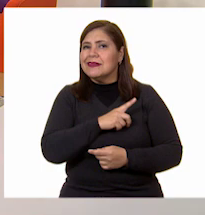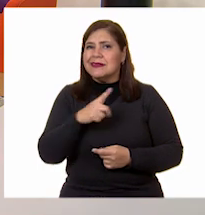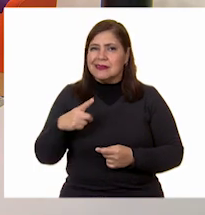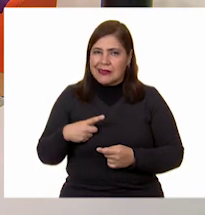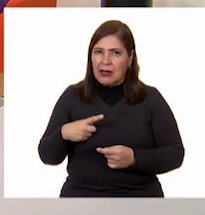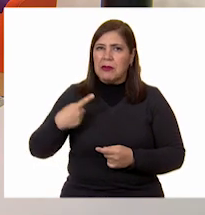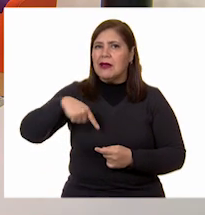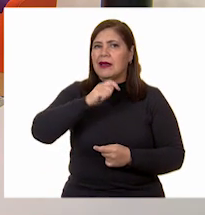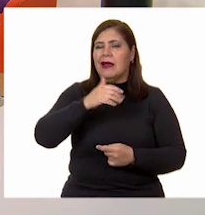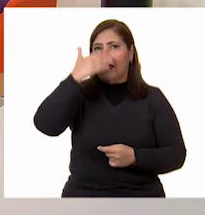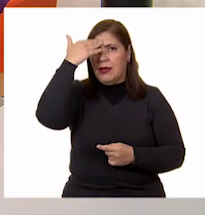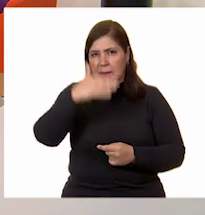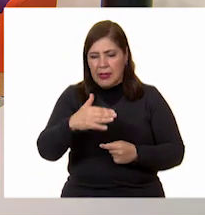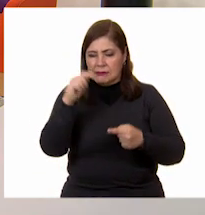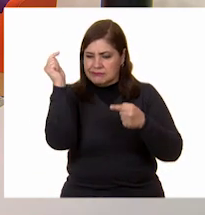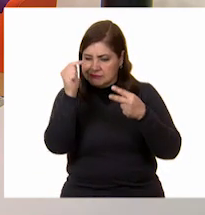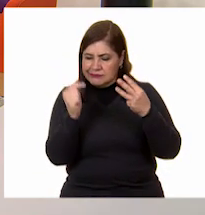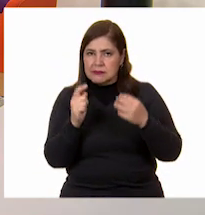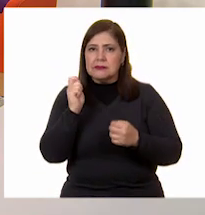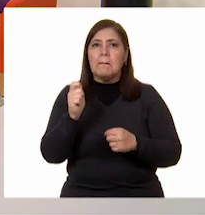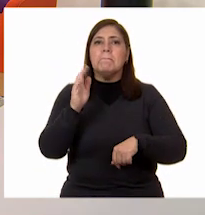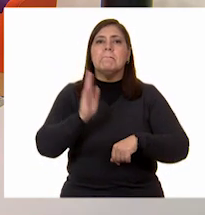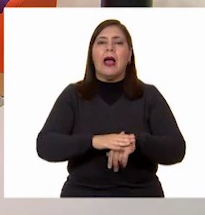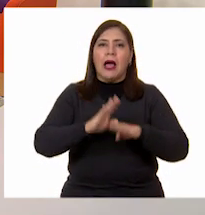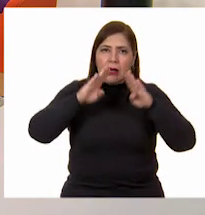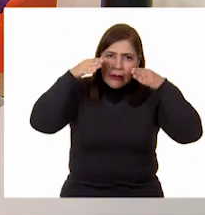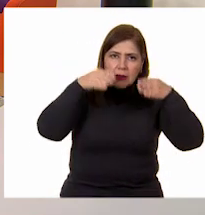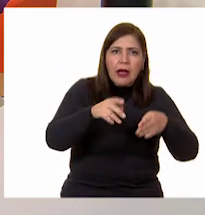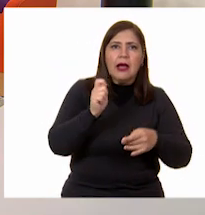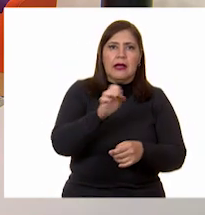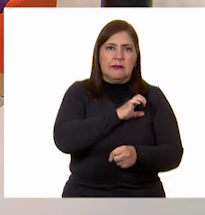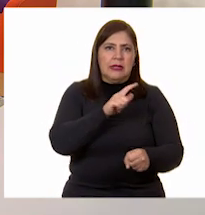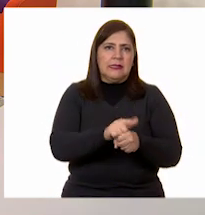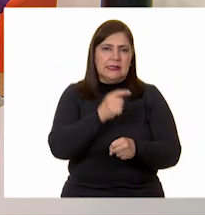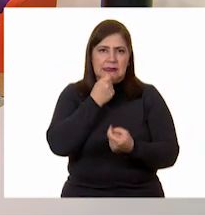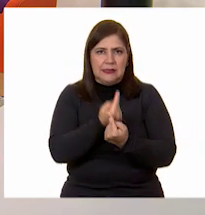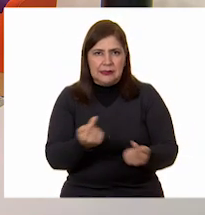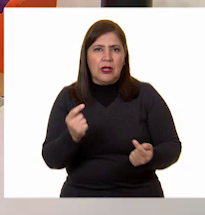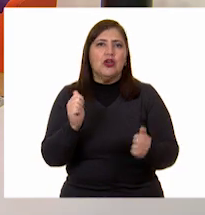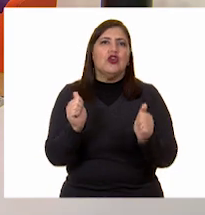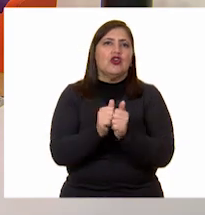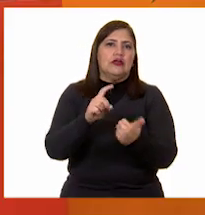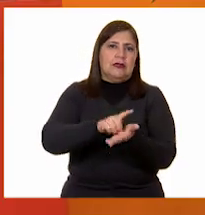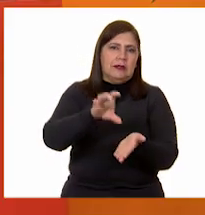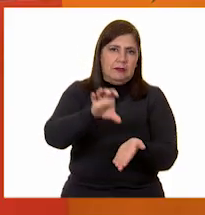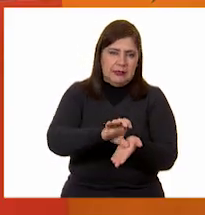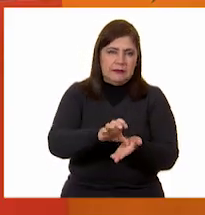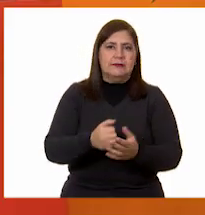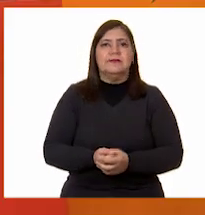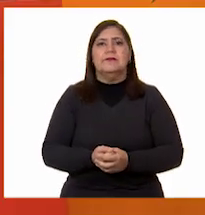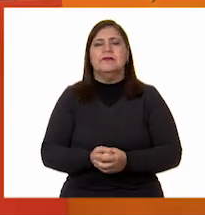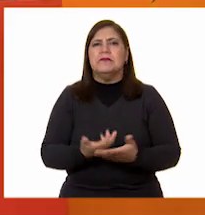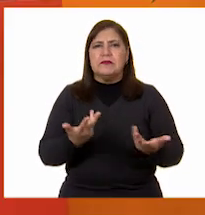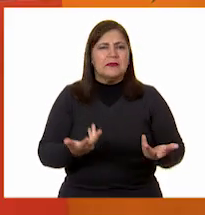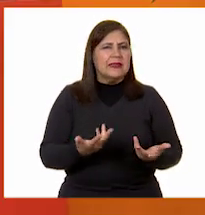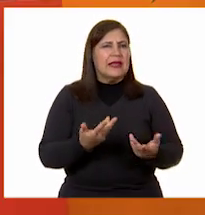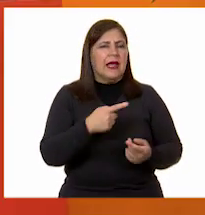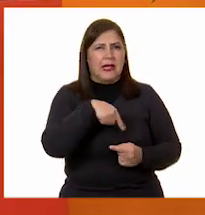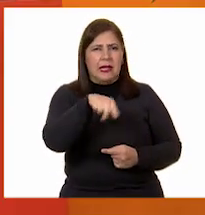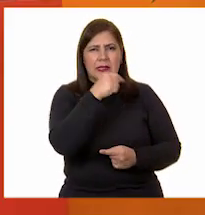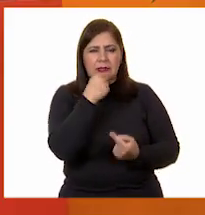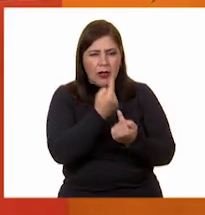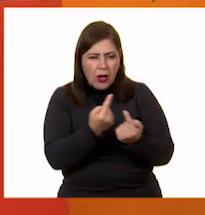algunas consideraciones, especialmente para las niñas, los niños y jóvenes con discapacidad. Gwendolyn, ¿ellas y